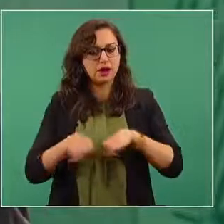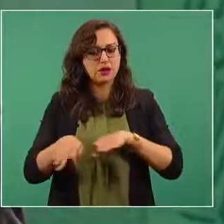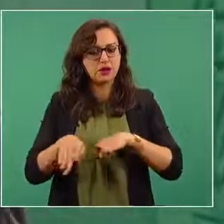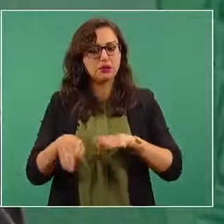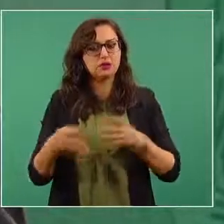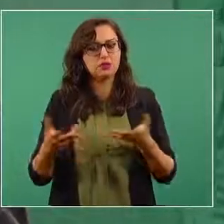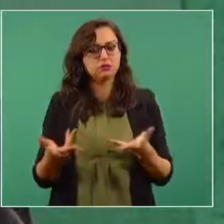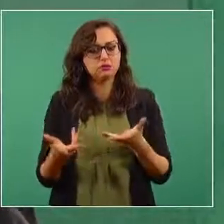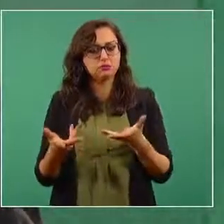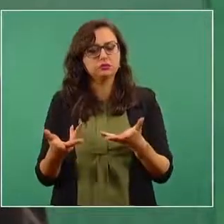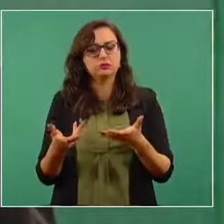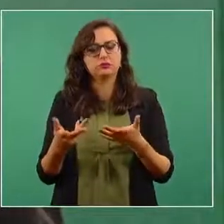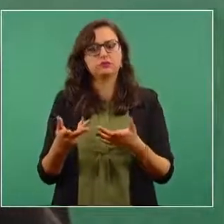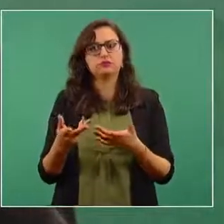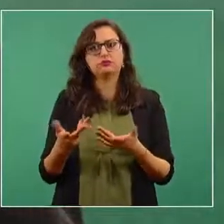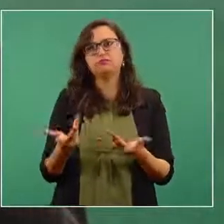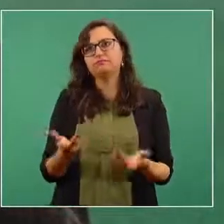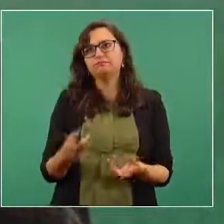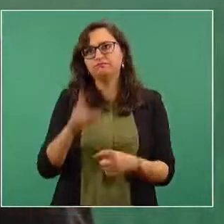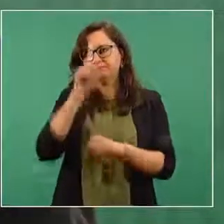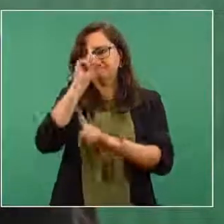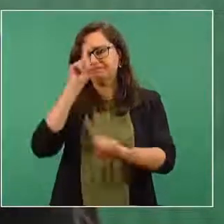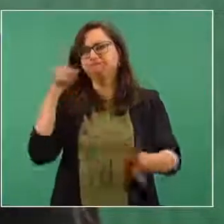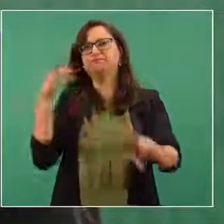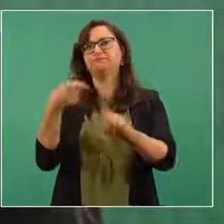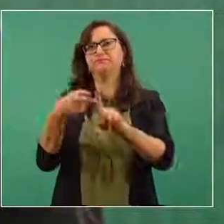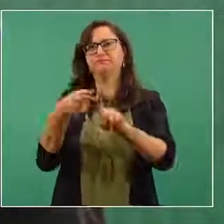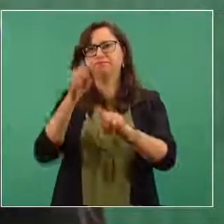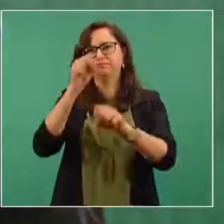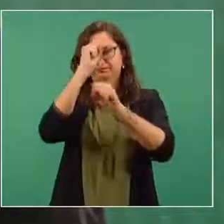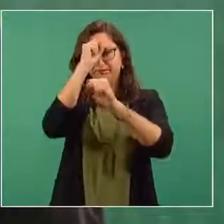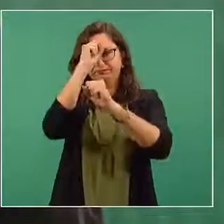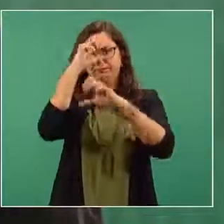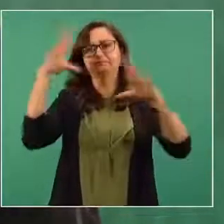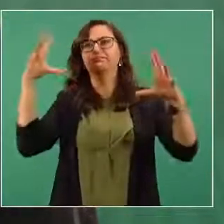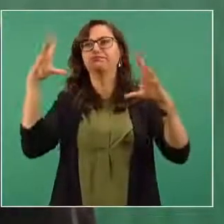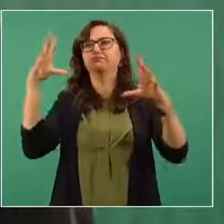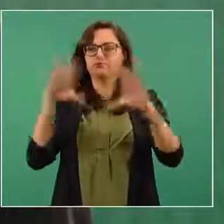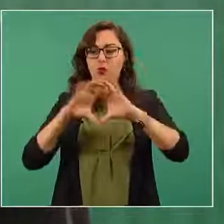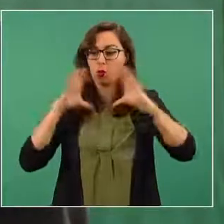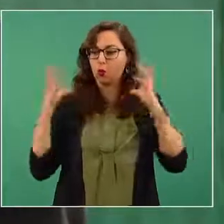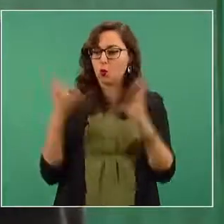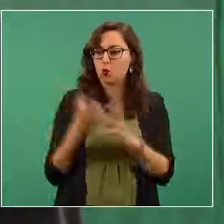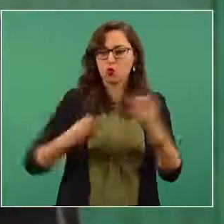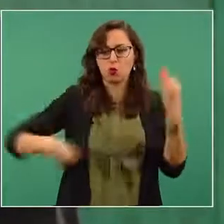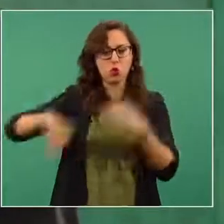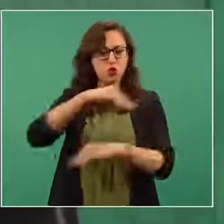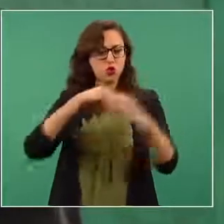más amplia de fraternidad universal.